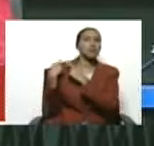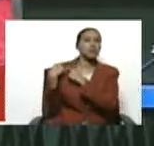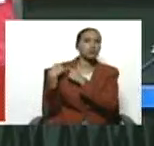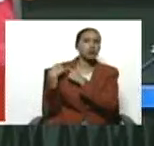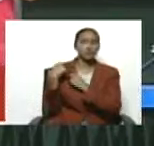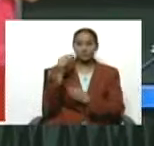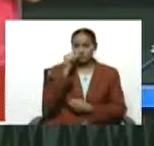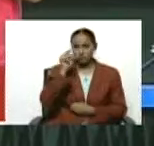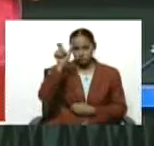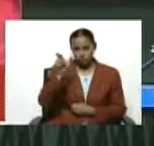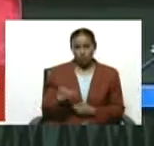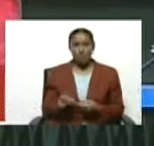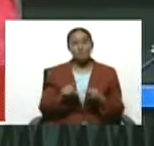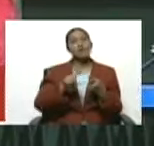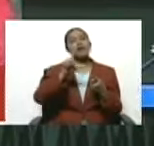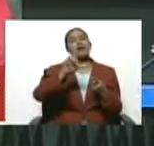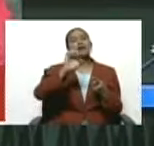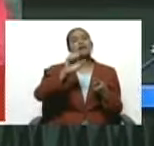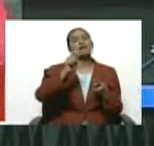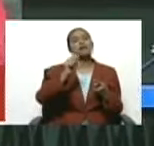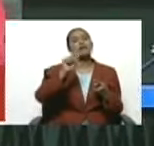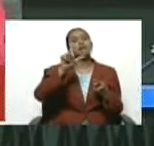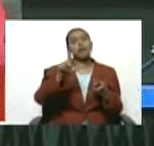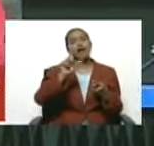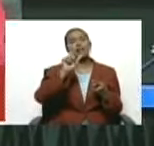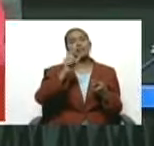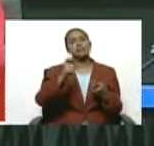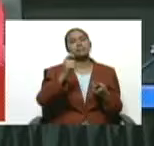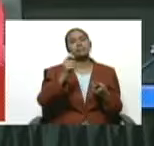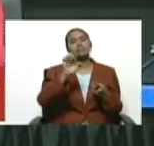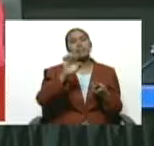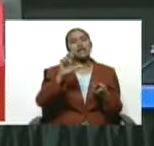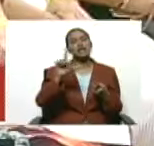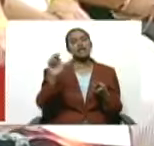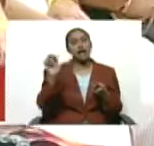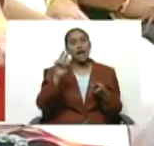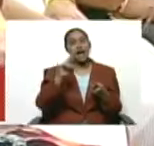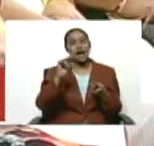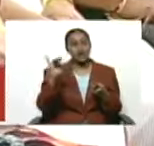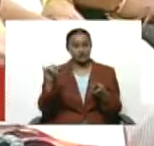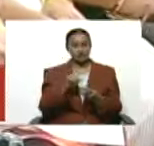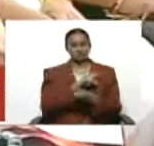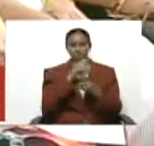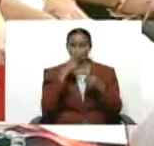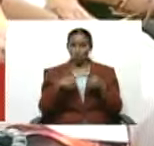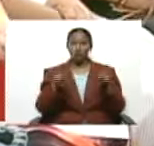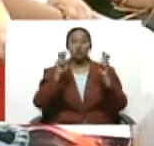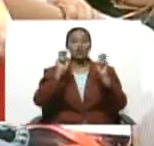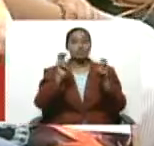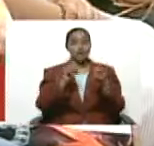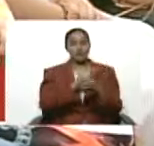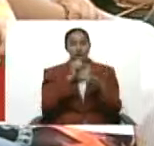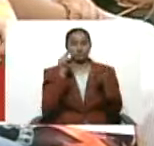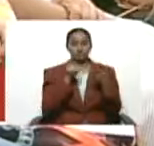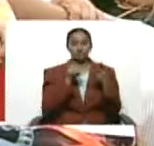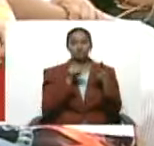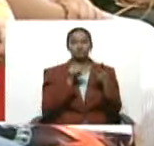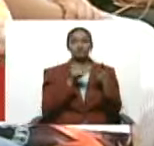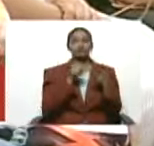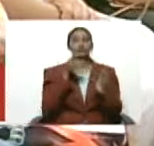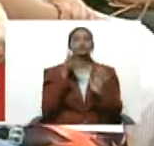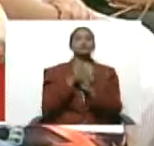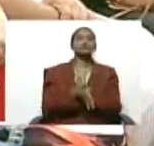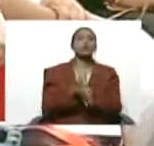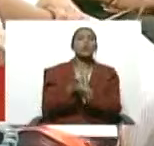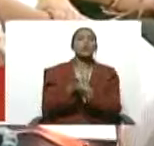Leal Tellería. Luego están el tercer frente, Soberanía y Combatientes por la Paz.